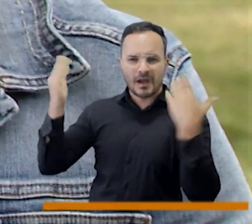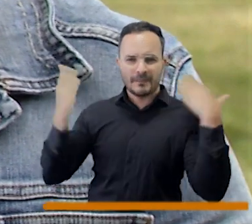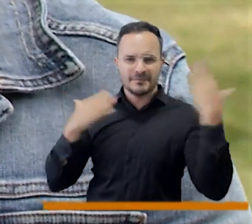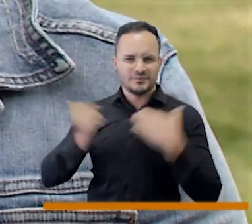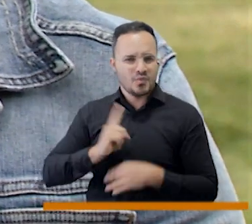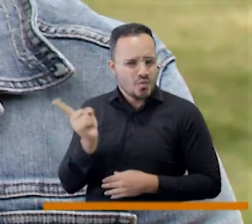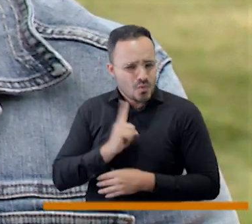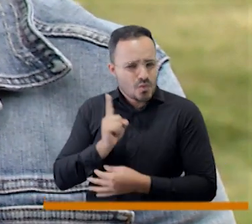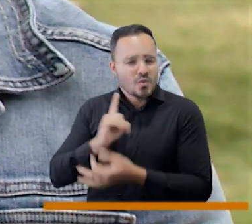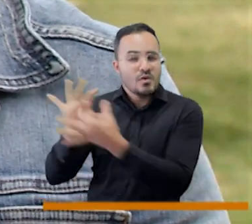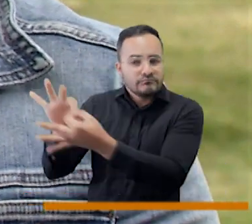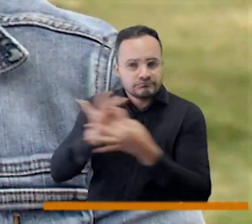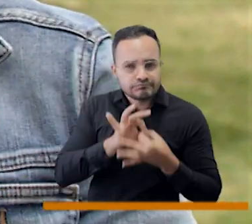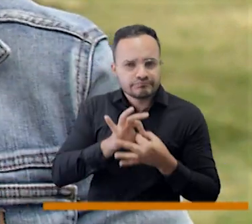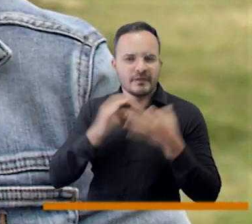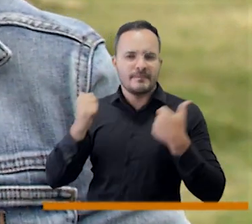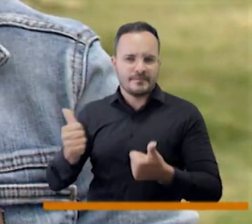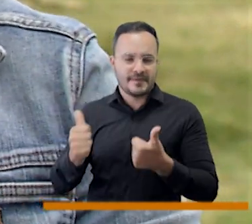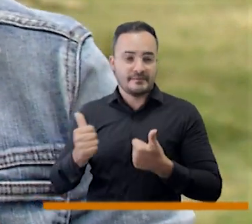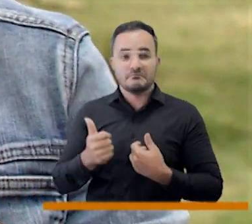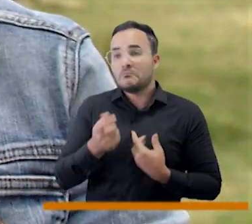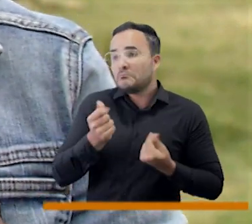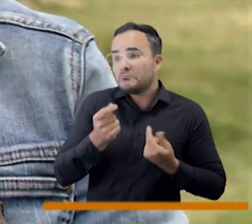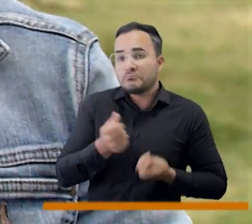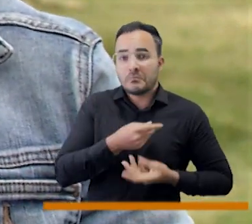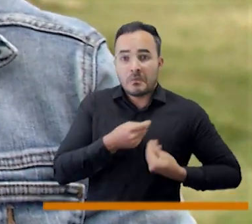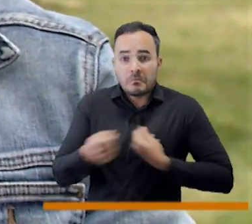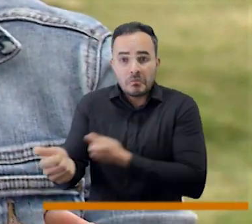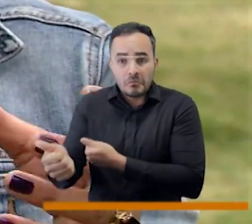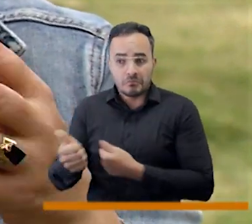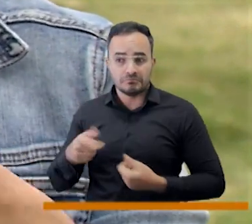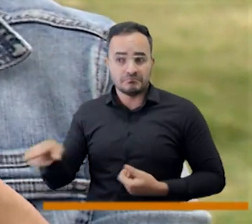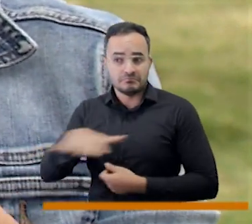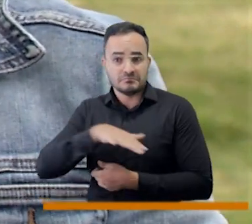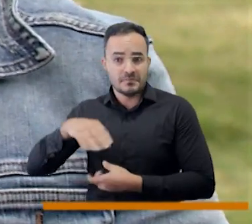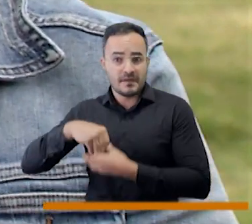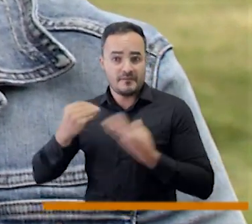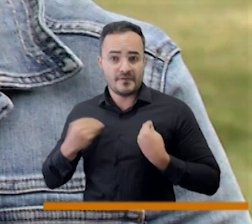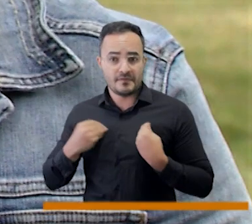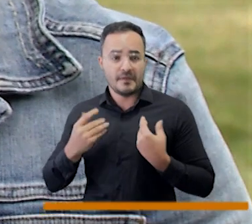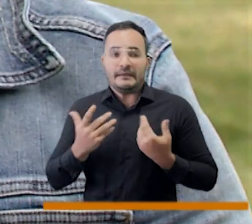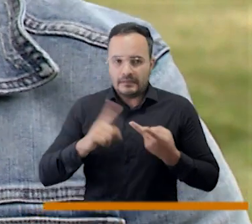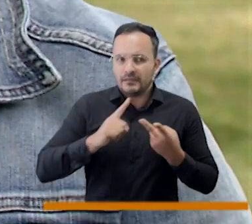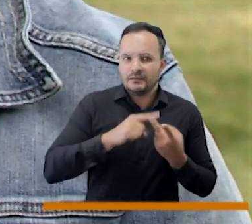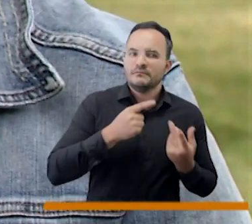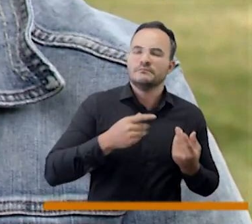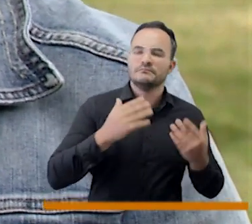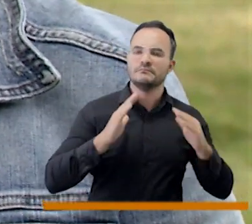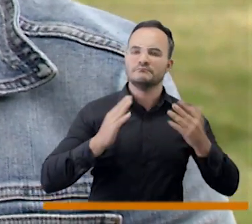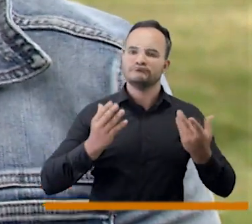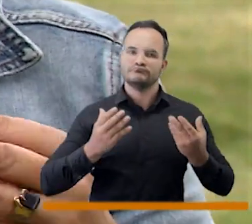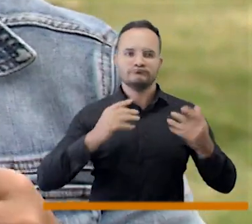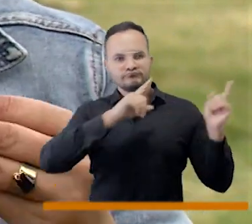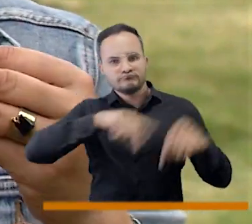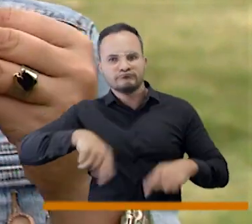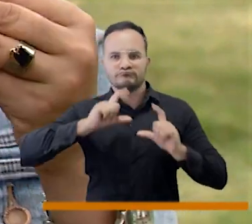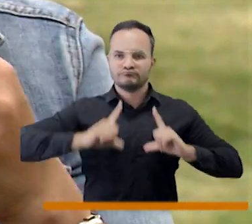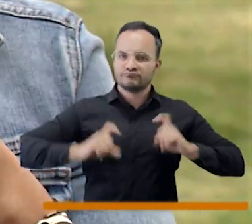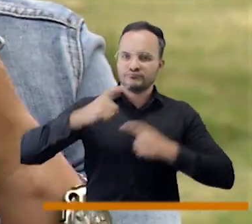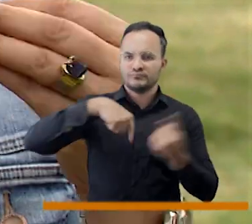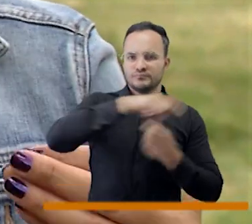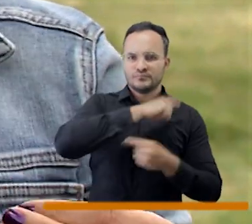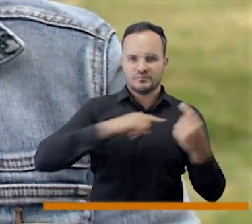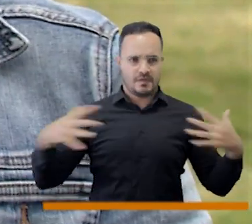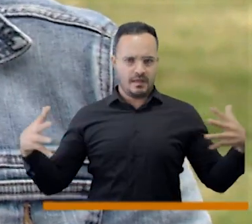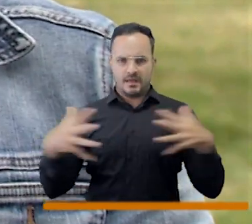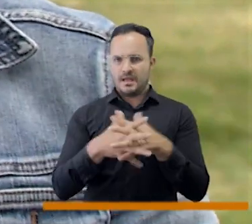campesina y que puedan existir también unas inversiones no solo para el turismo, sino también para equipamientos comunitarios, porque también lo